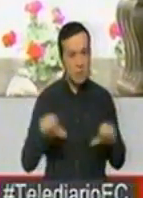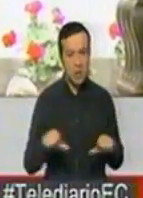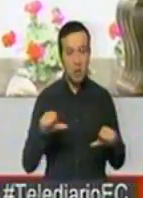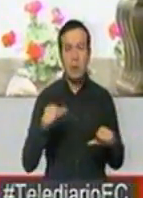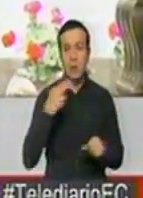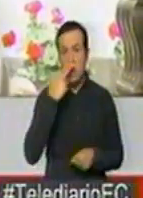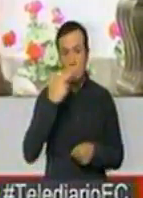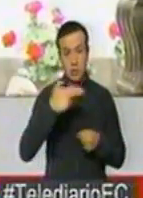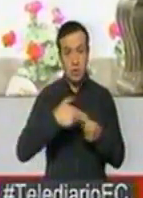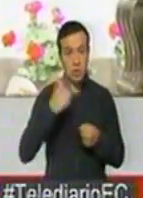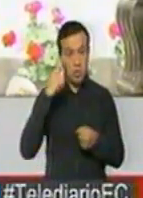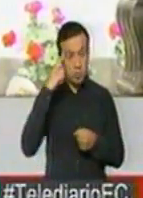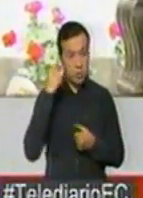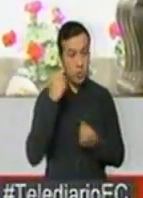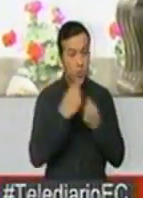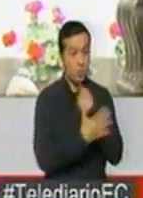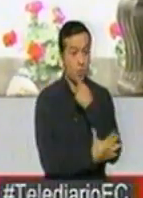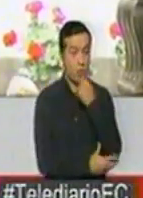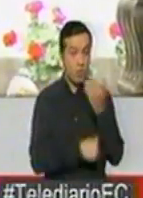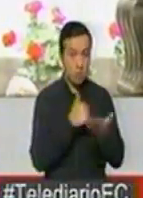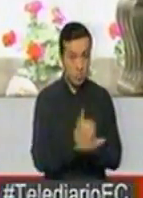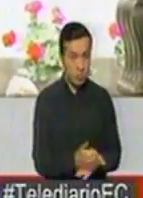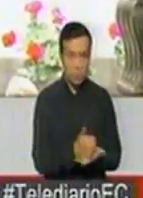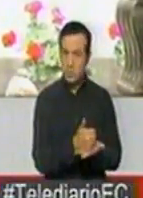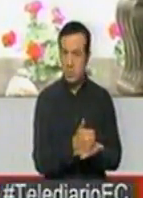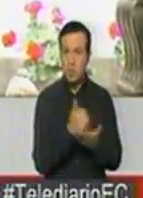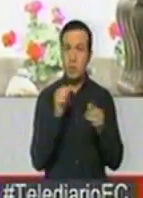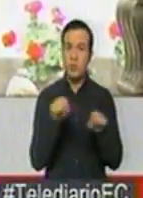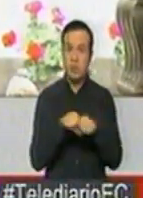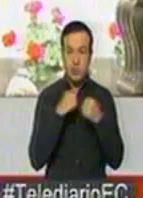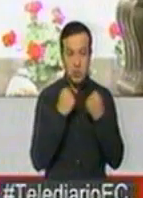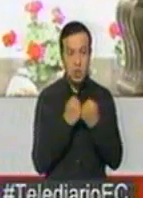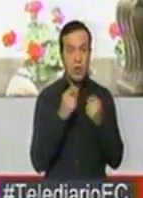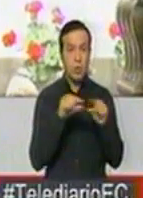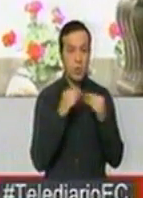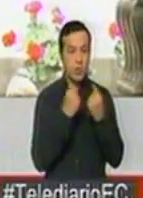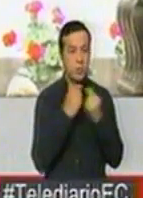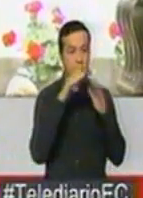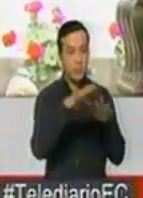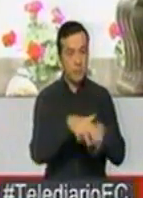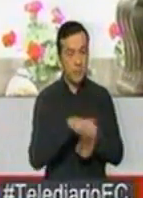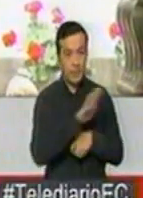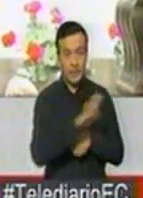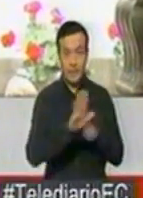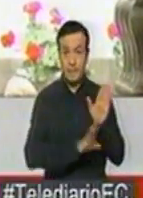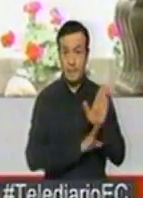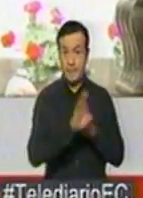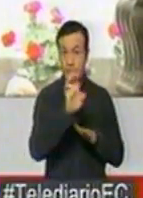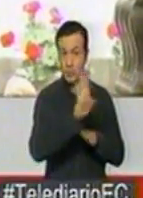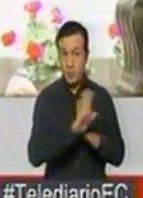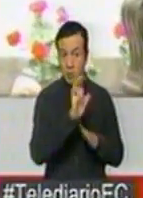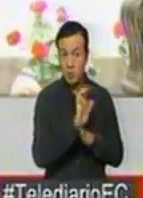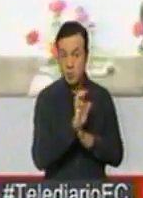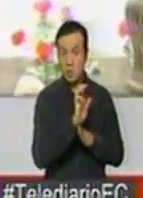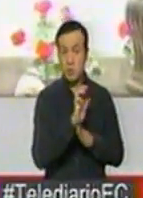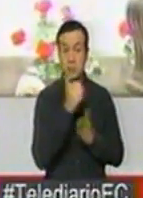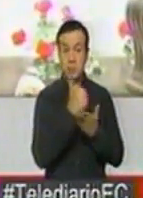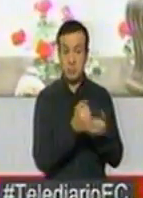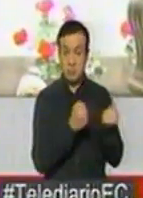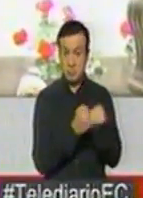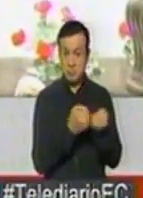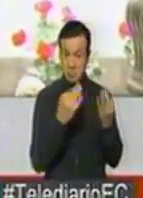subsidio no está beneficiando a los más pobres. Los sectores sociales, el sector agrícola, que es el motor de nuestro país, no está siendo